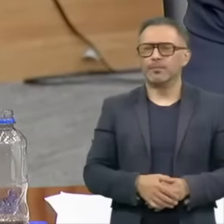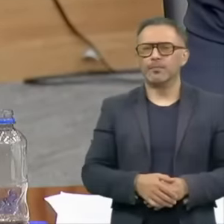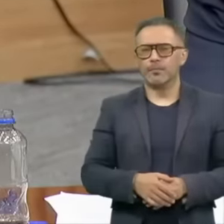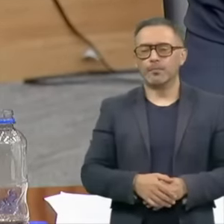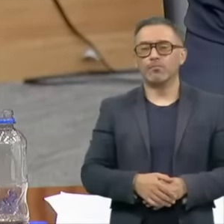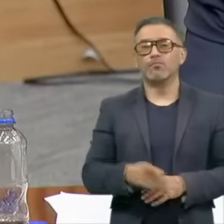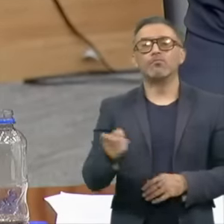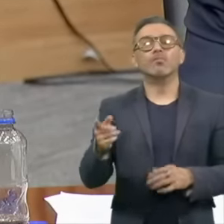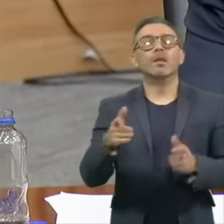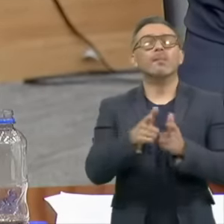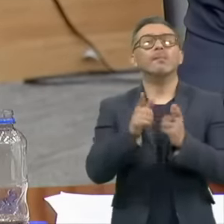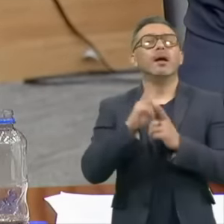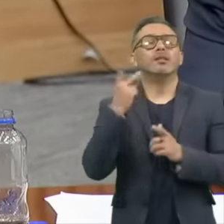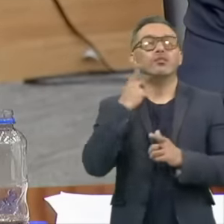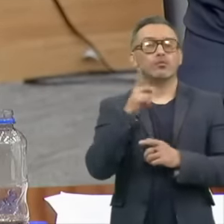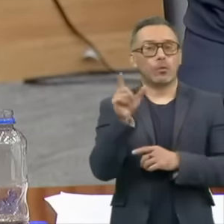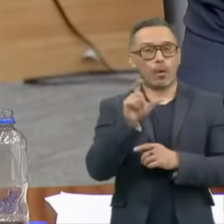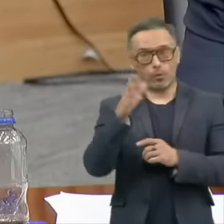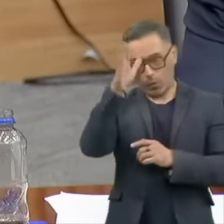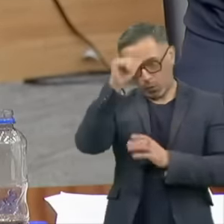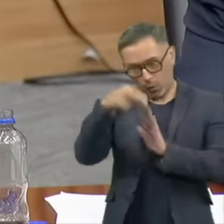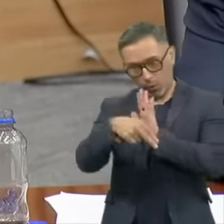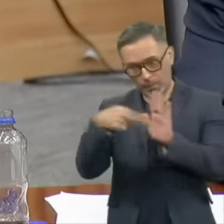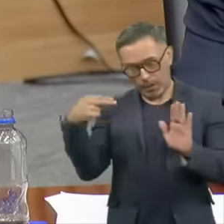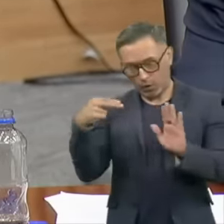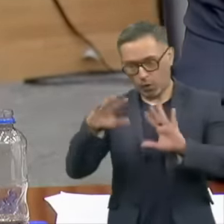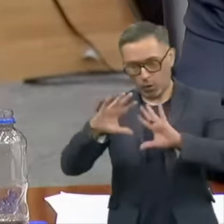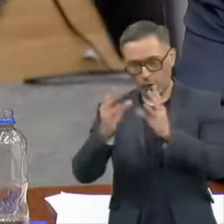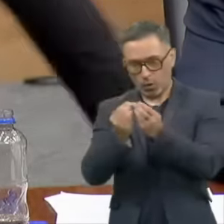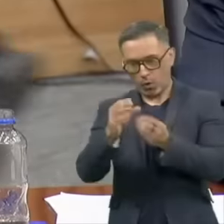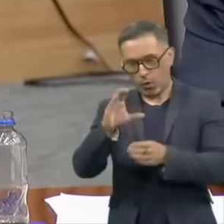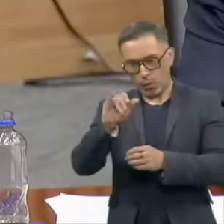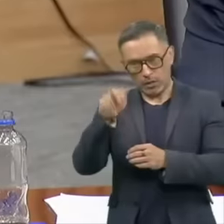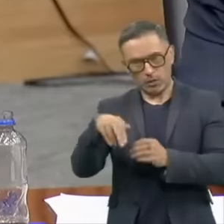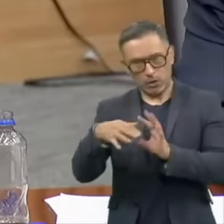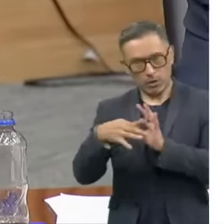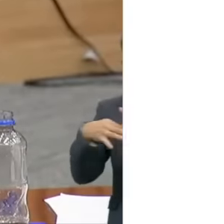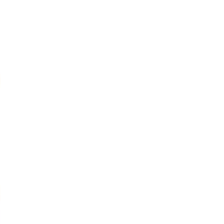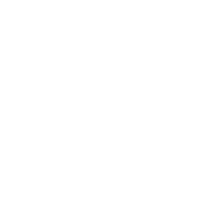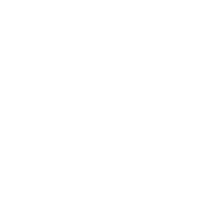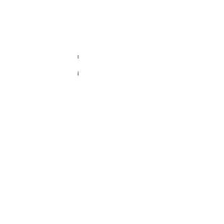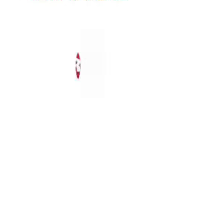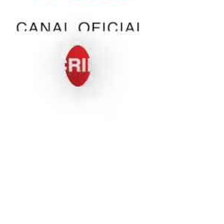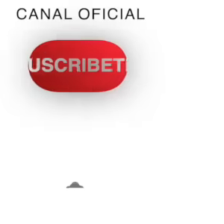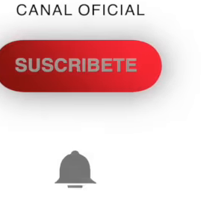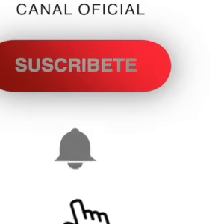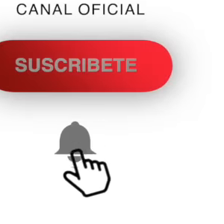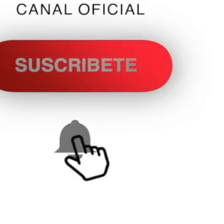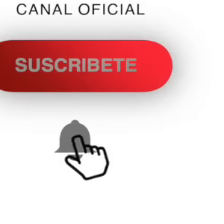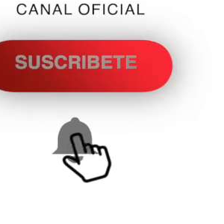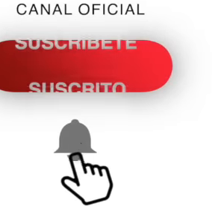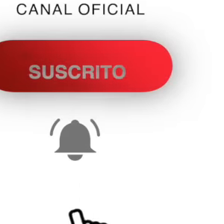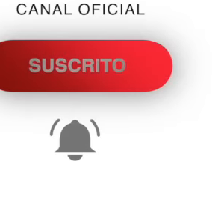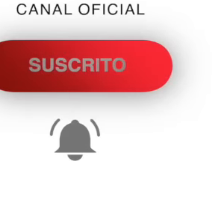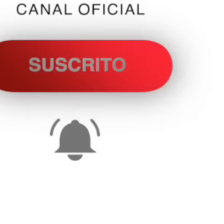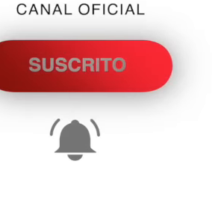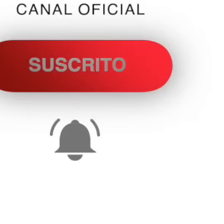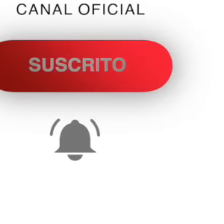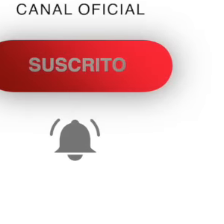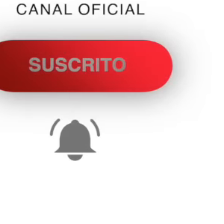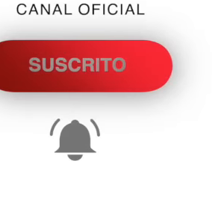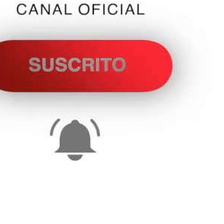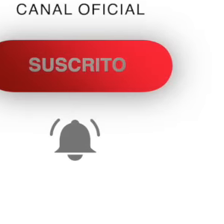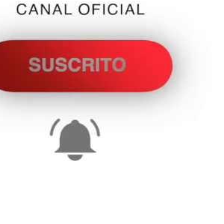Deben los partidos en los convenios de coalición hacer el señalamiento de ser el caso del partido al que pertenecerá originalmente cada uno de los